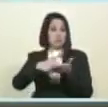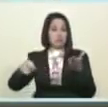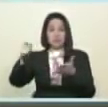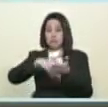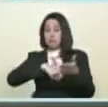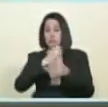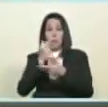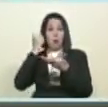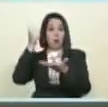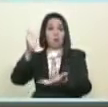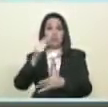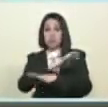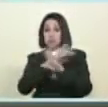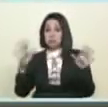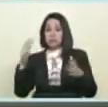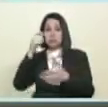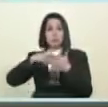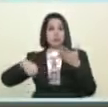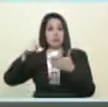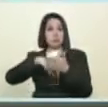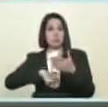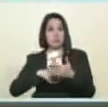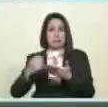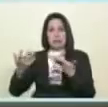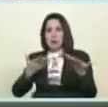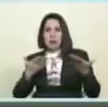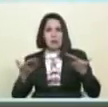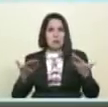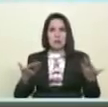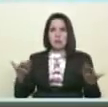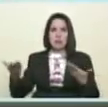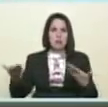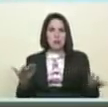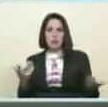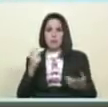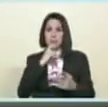bono. Entonces empezó el tejemaneje,